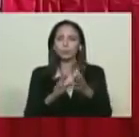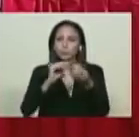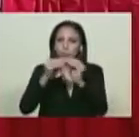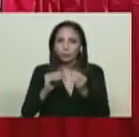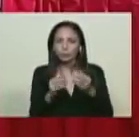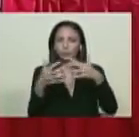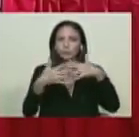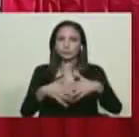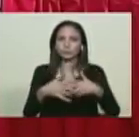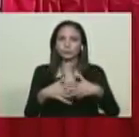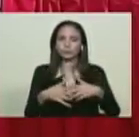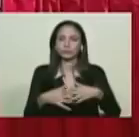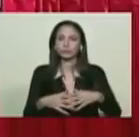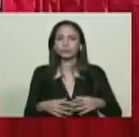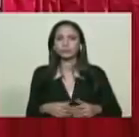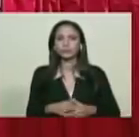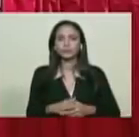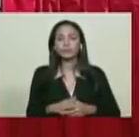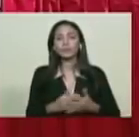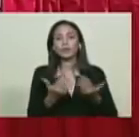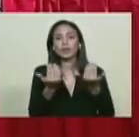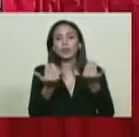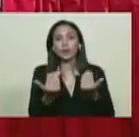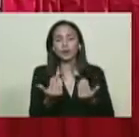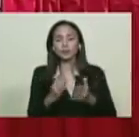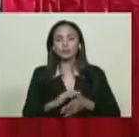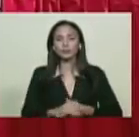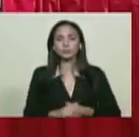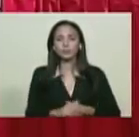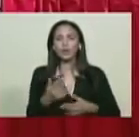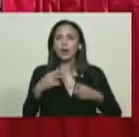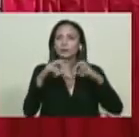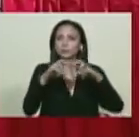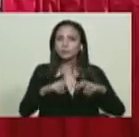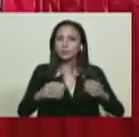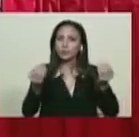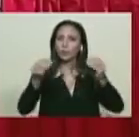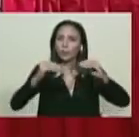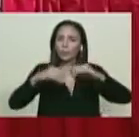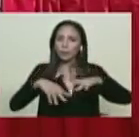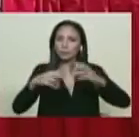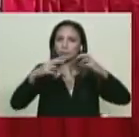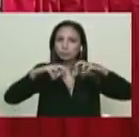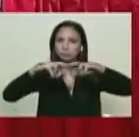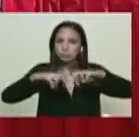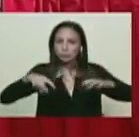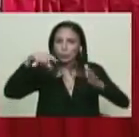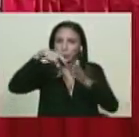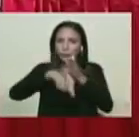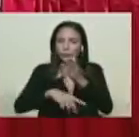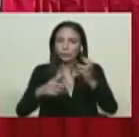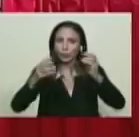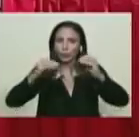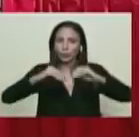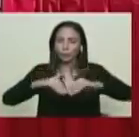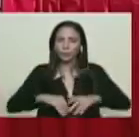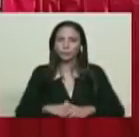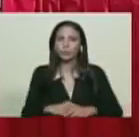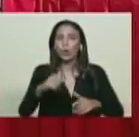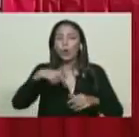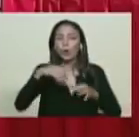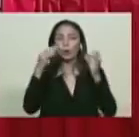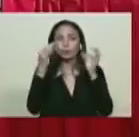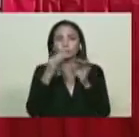reestructuración. Ahora, las investigaciones avanzan y hoy se